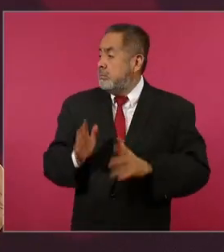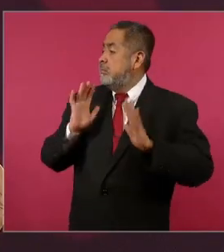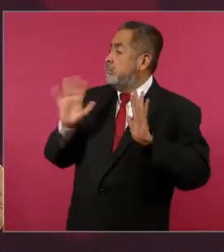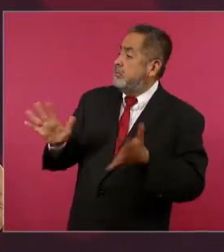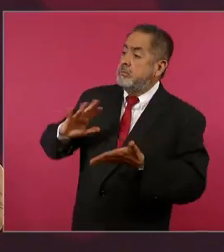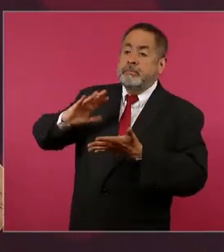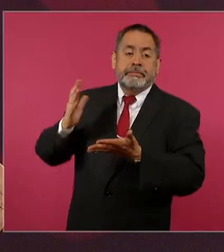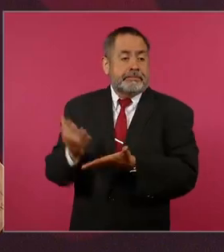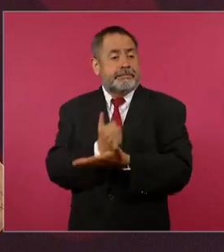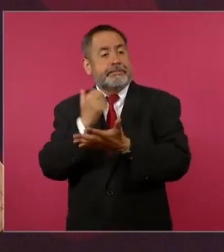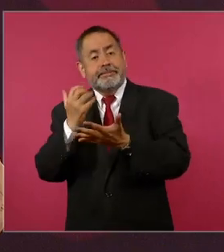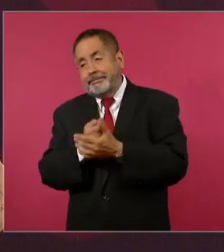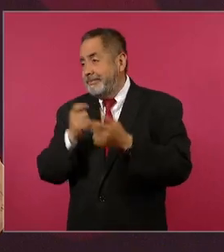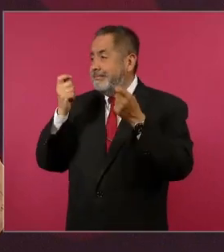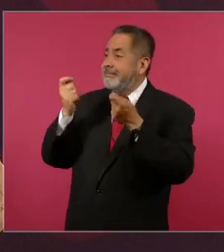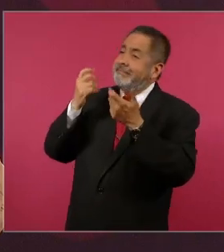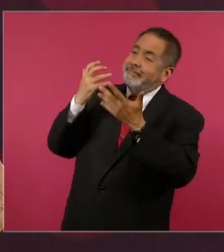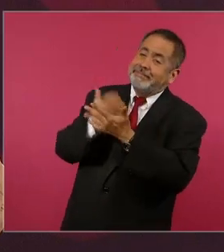inexistentes.